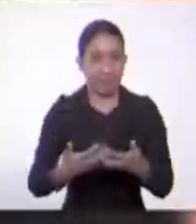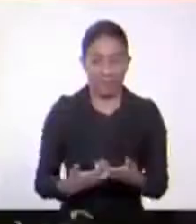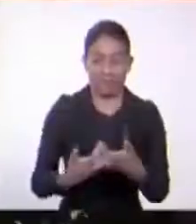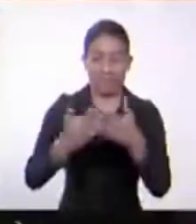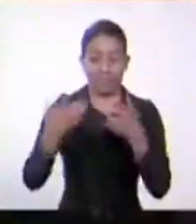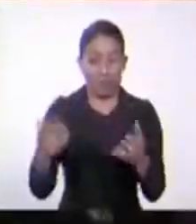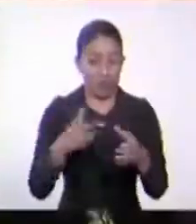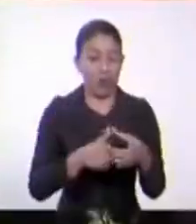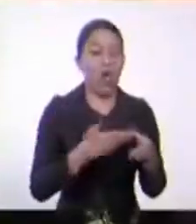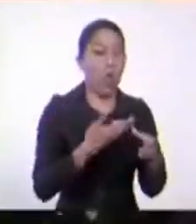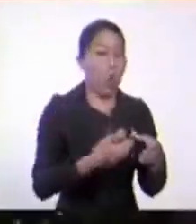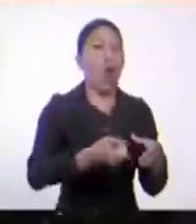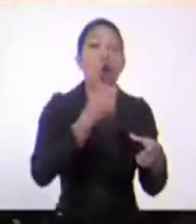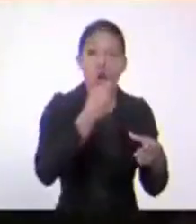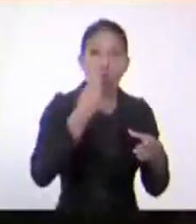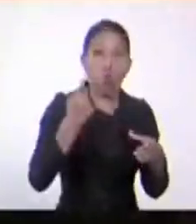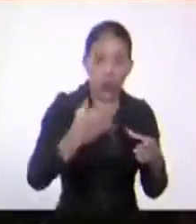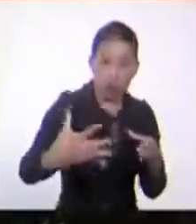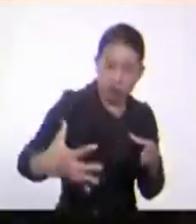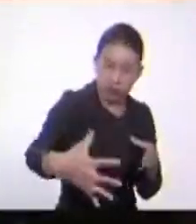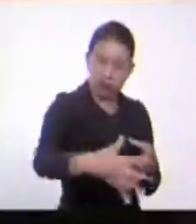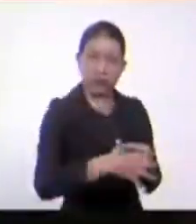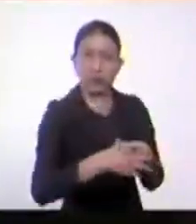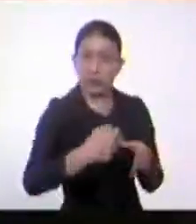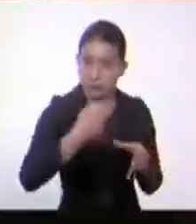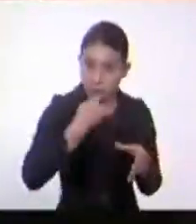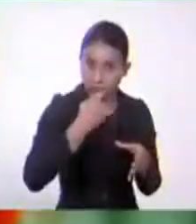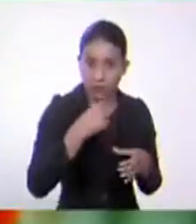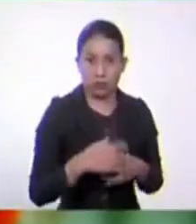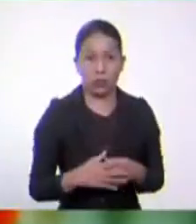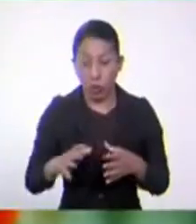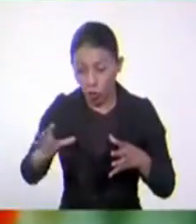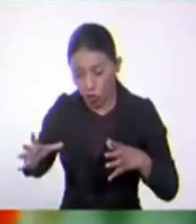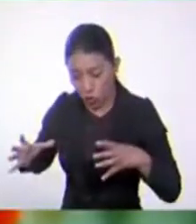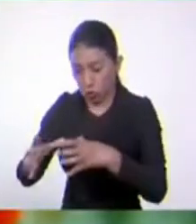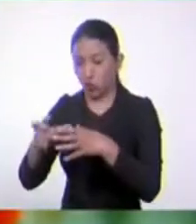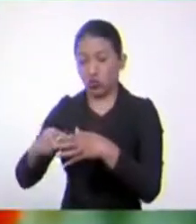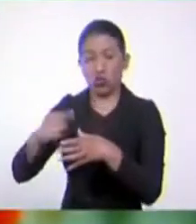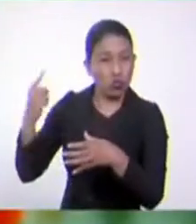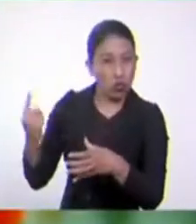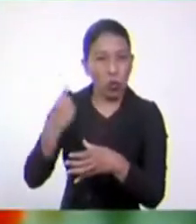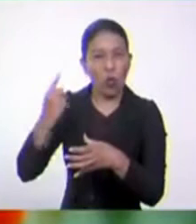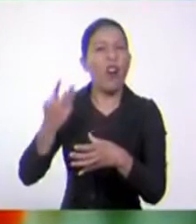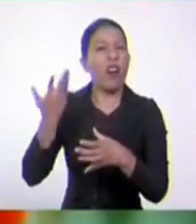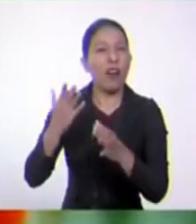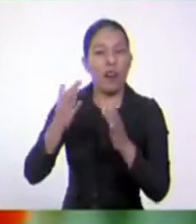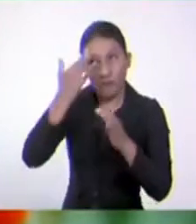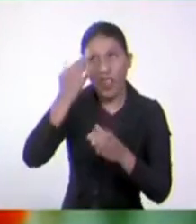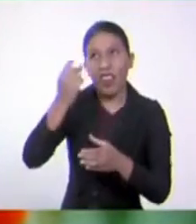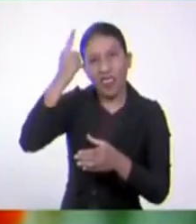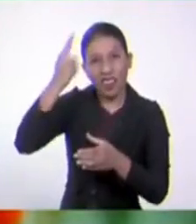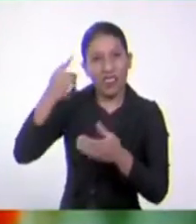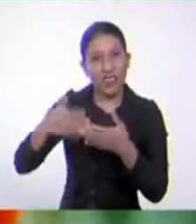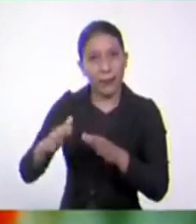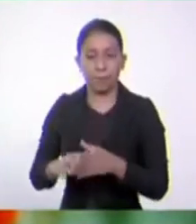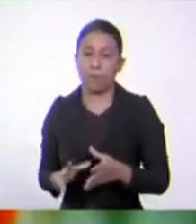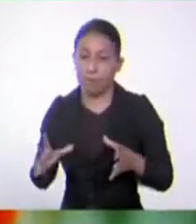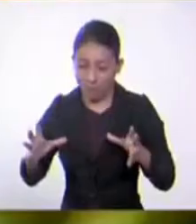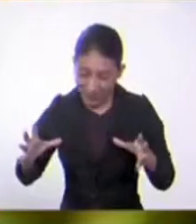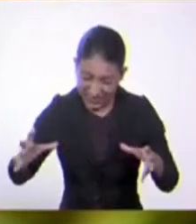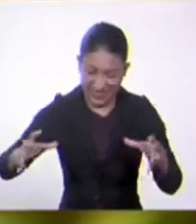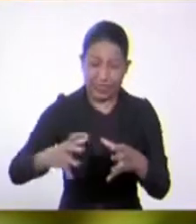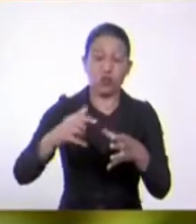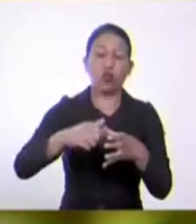usos medicinales, reverenciales o religiosos, alimenticios, como herramientas de trabajo o